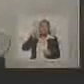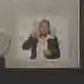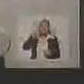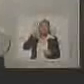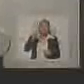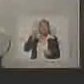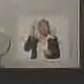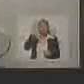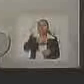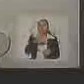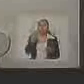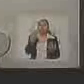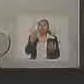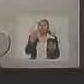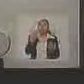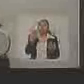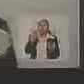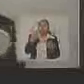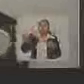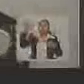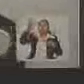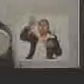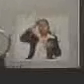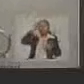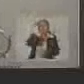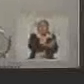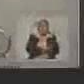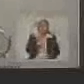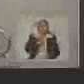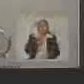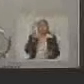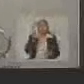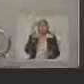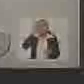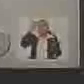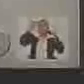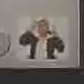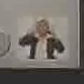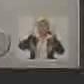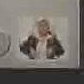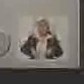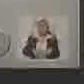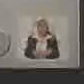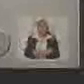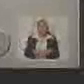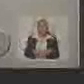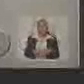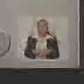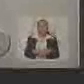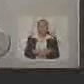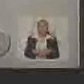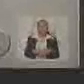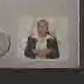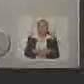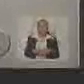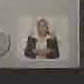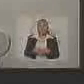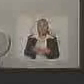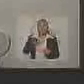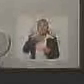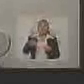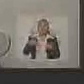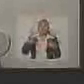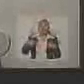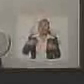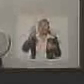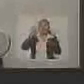han dedicado a denostarla, se han dedicado a quitarnos